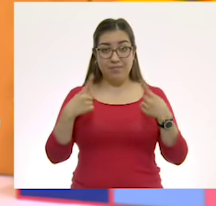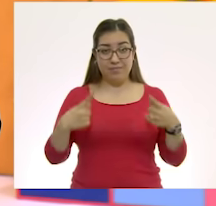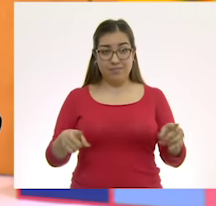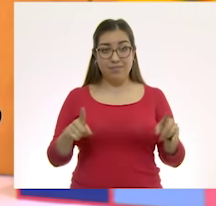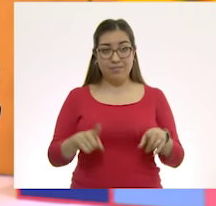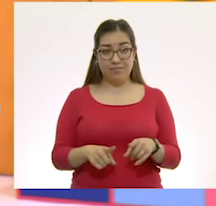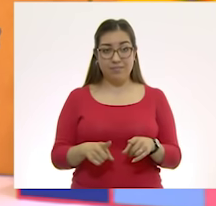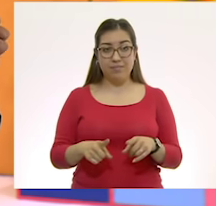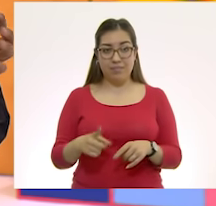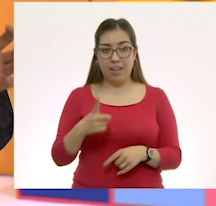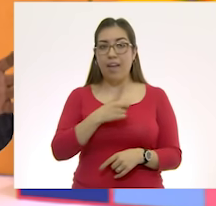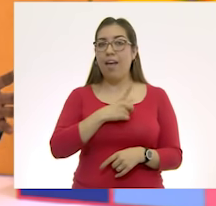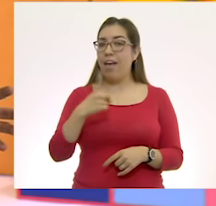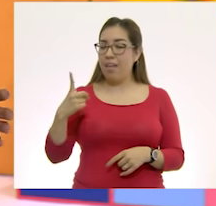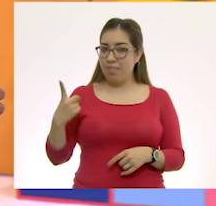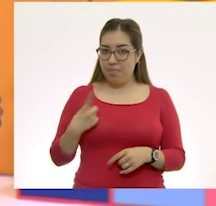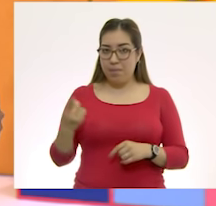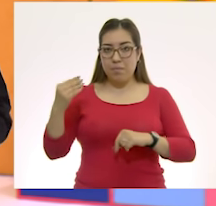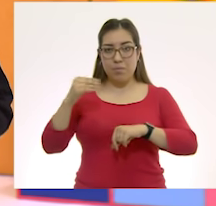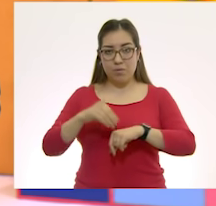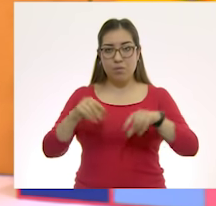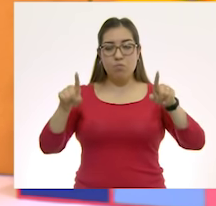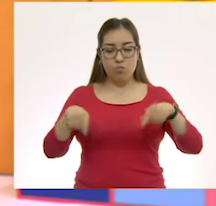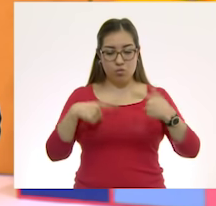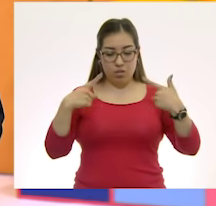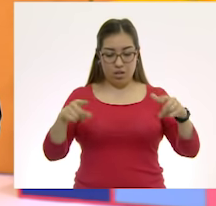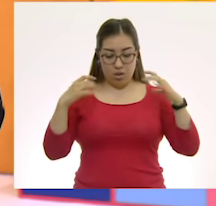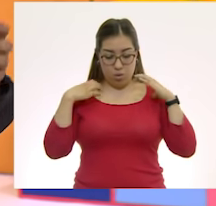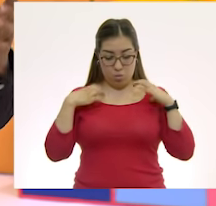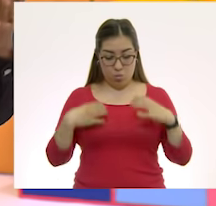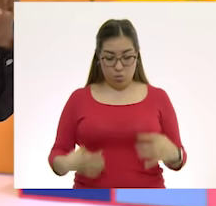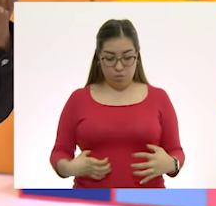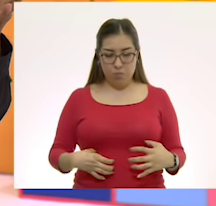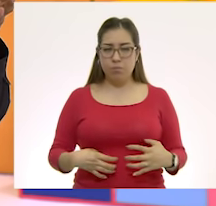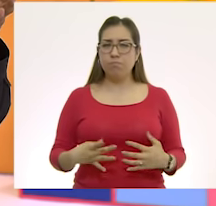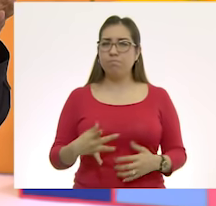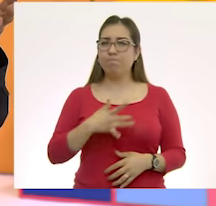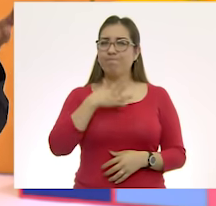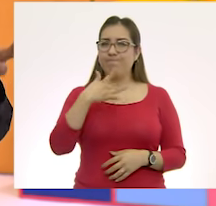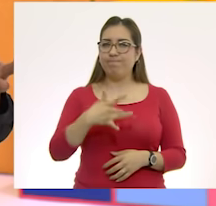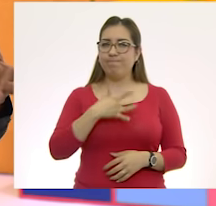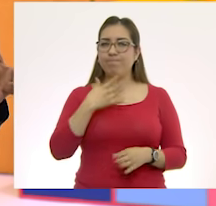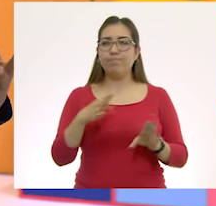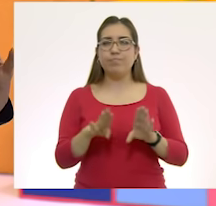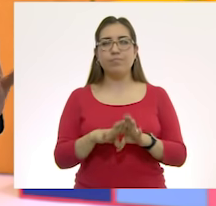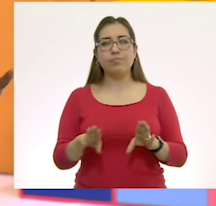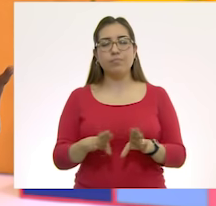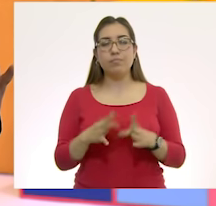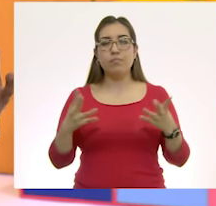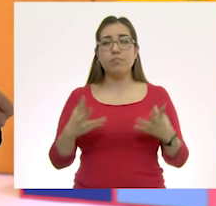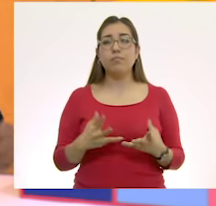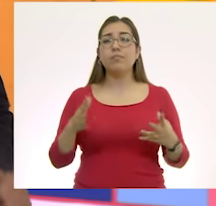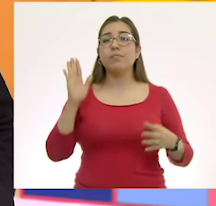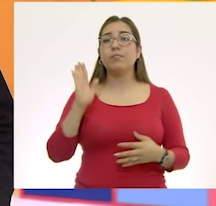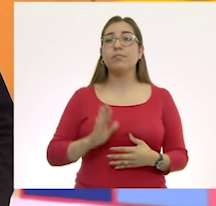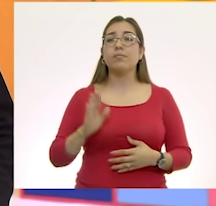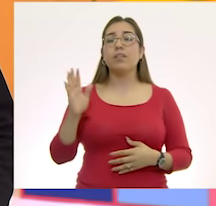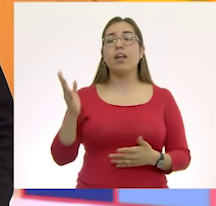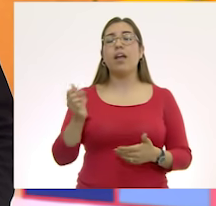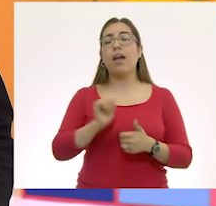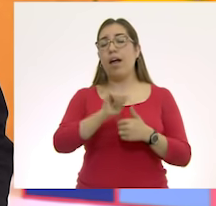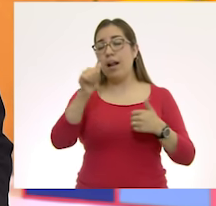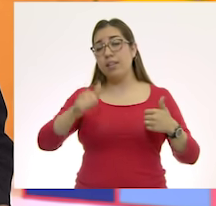que meterle el ritmo a la música con el cuerpo. Traten de sentirla, de hacerlo de manera artística. Y